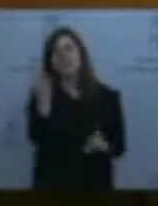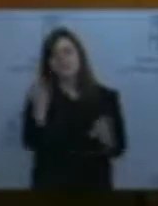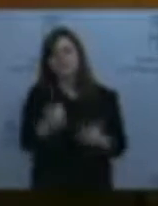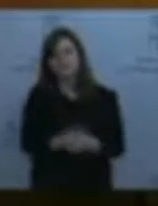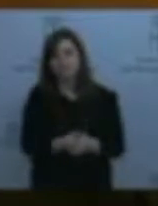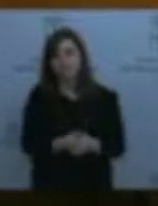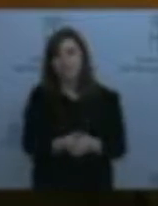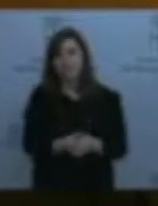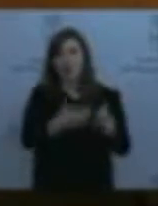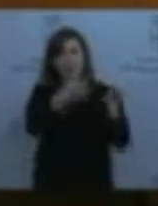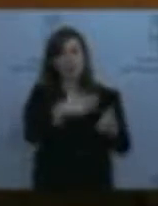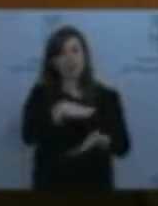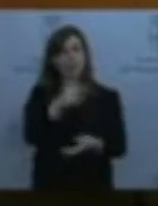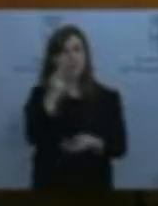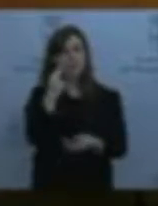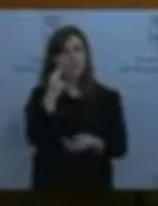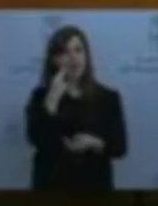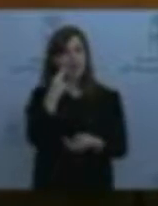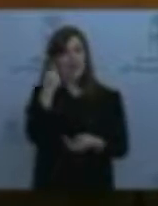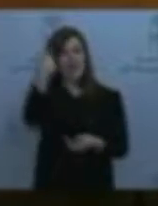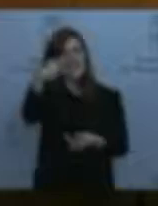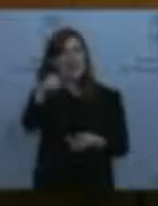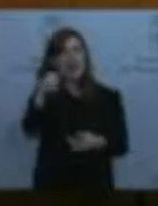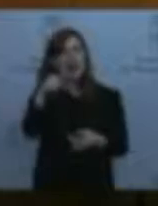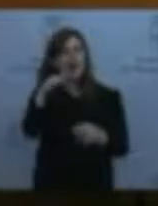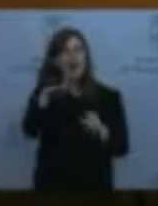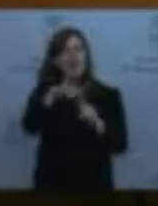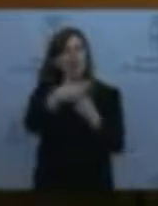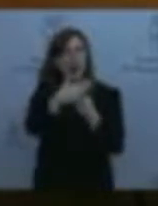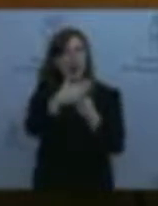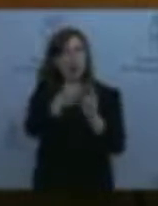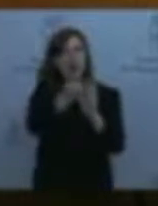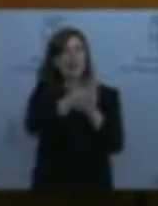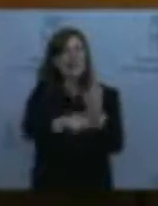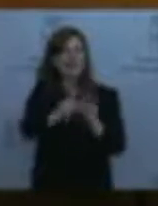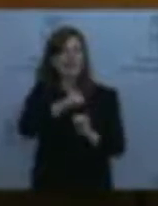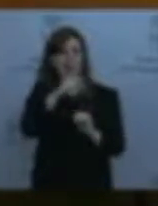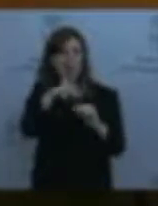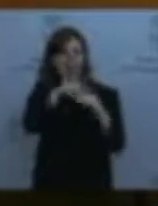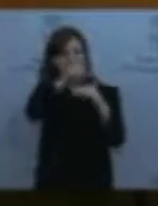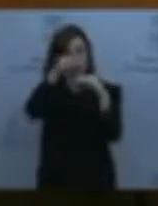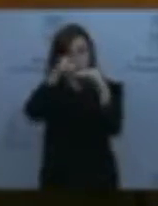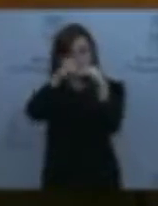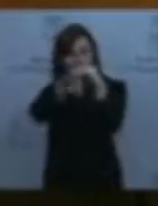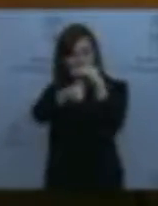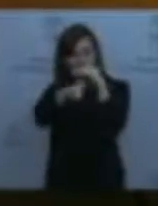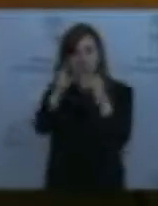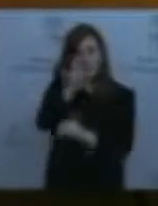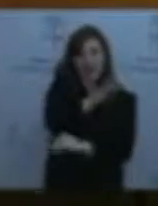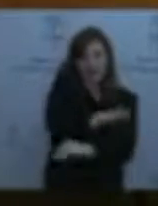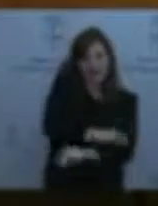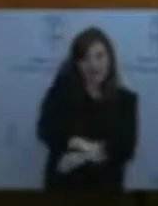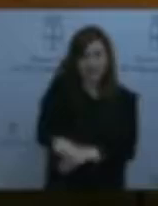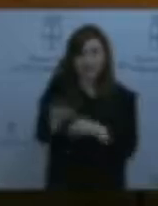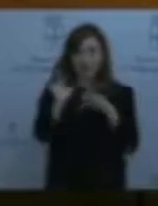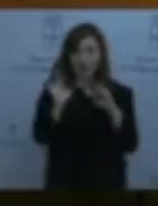puede tener usted miedo de que se conozcan casos como las listas de espera para resonancia magnética pediátrica que